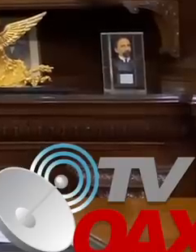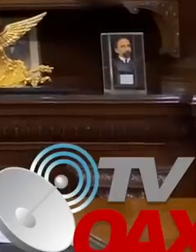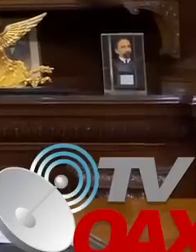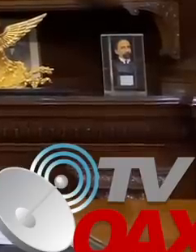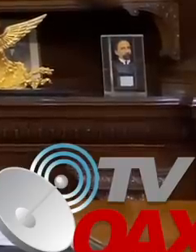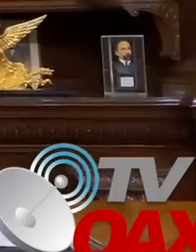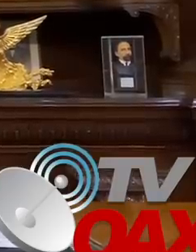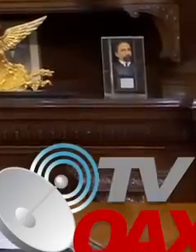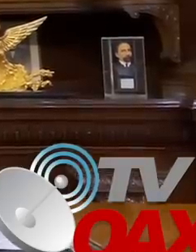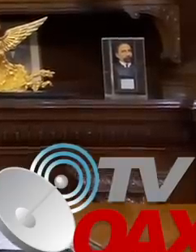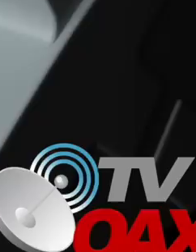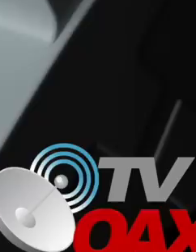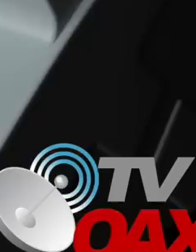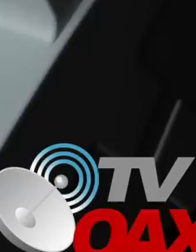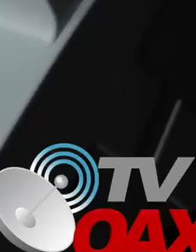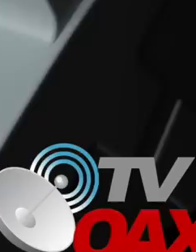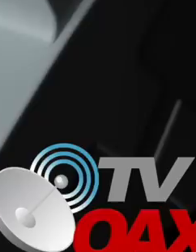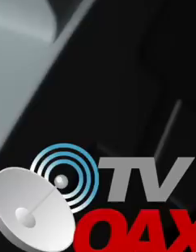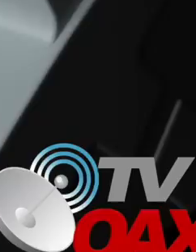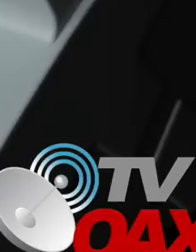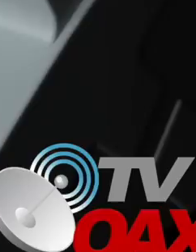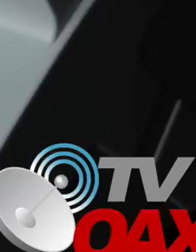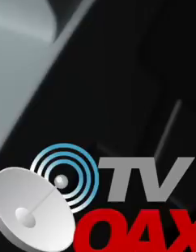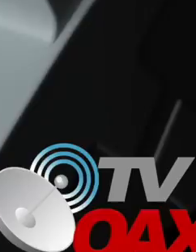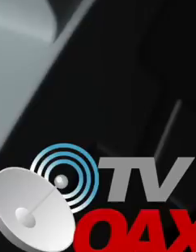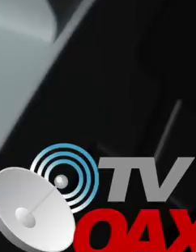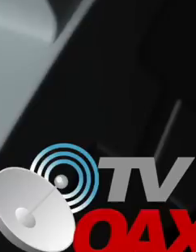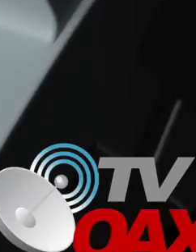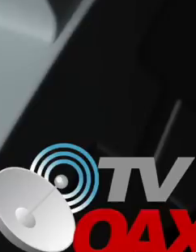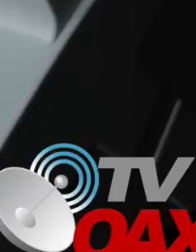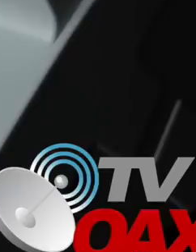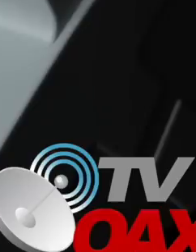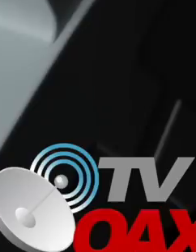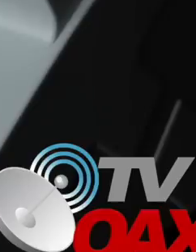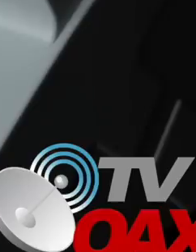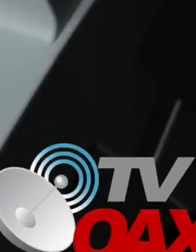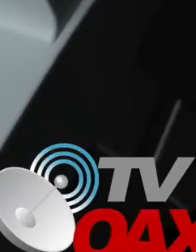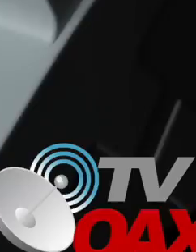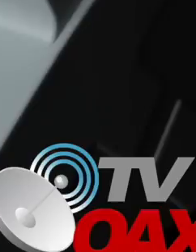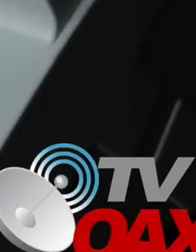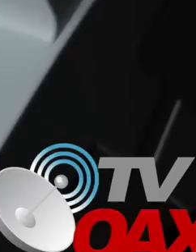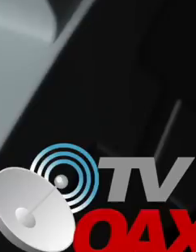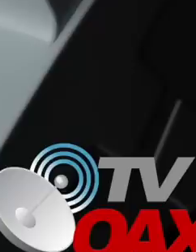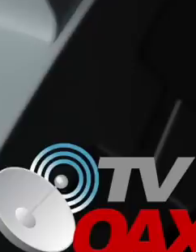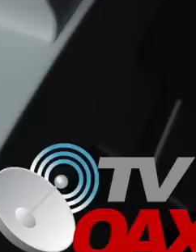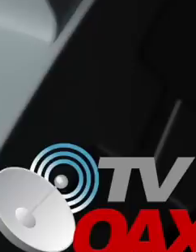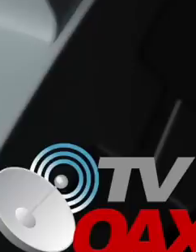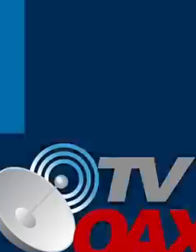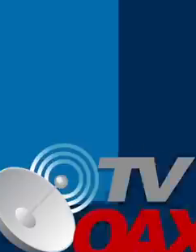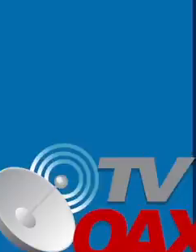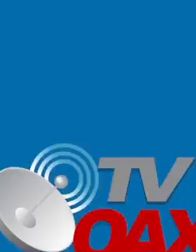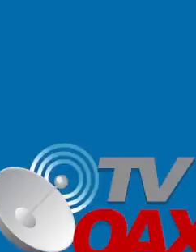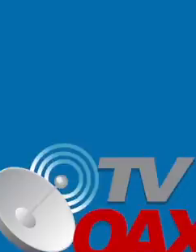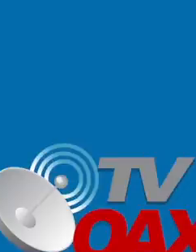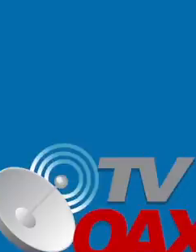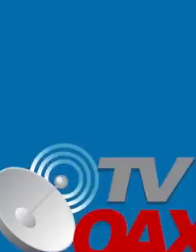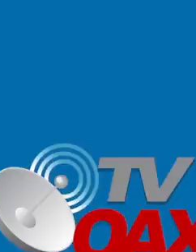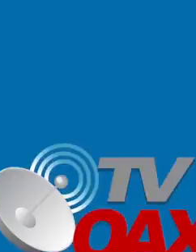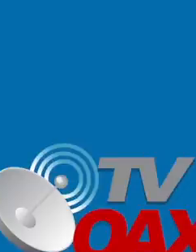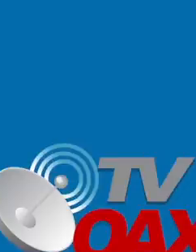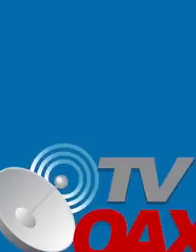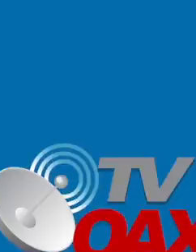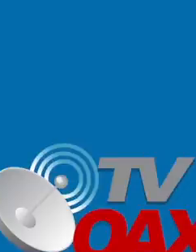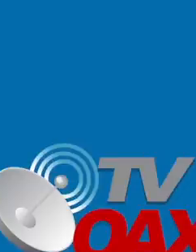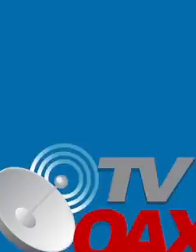El presidente de México alista el dinero para comprar el Banco Banamex. Después de que